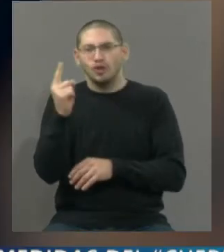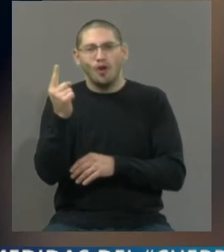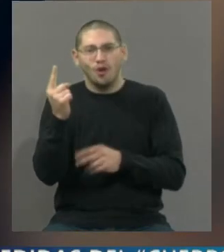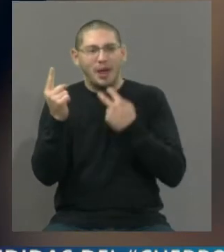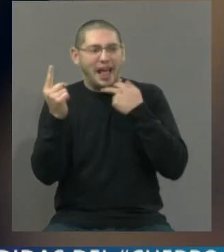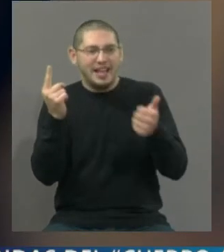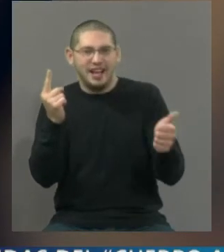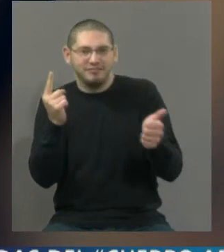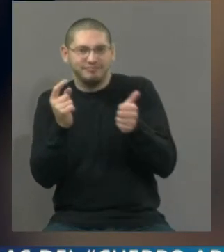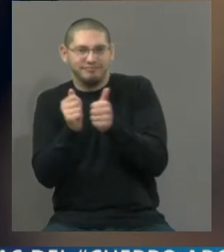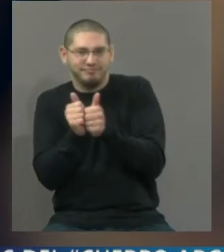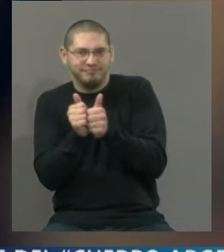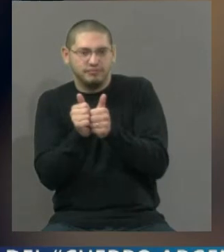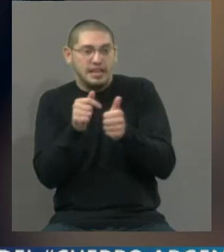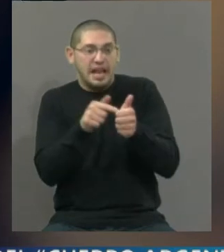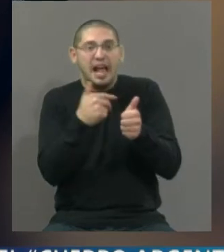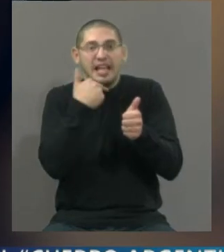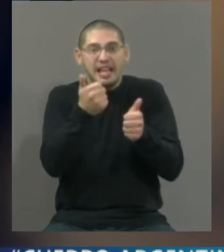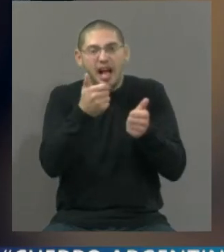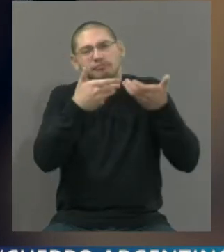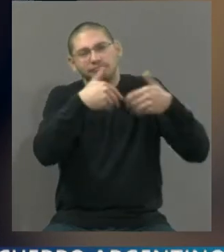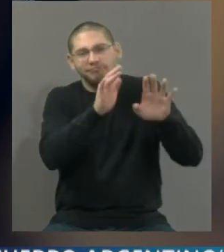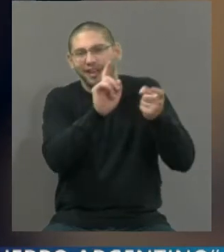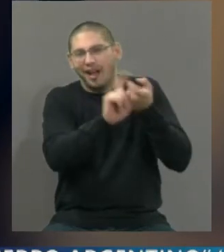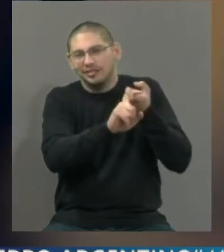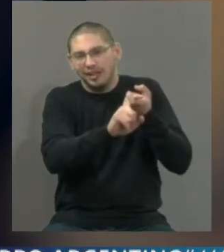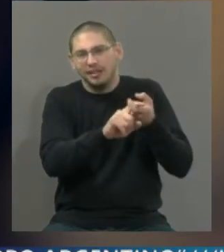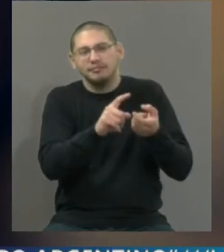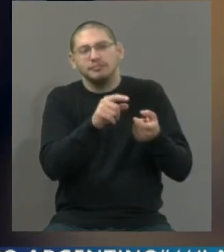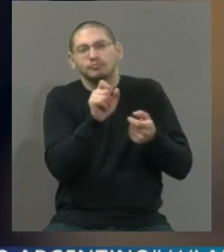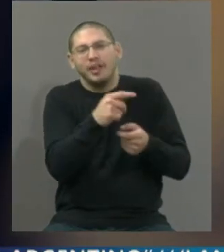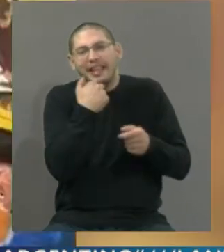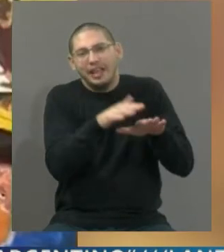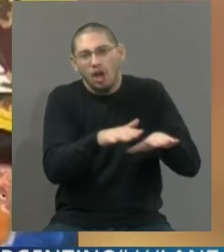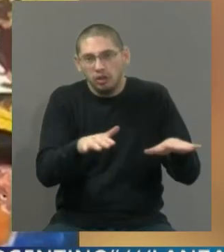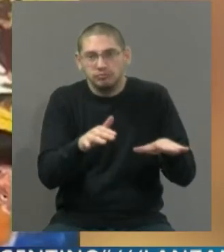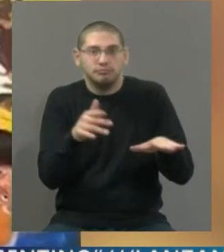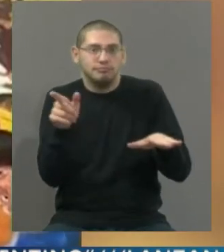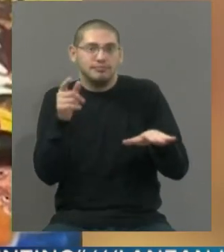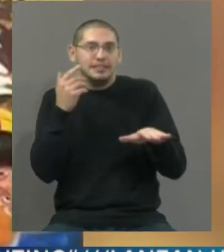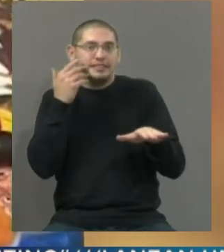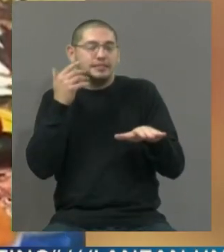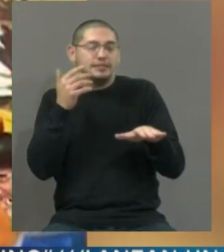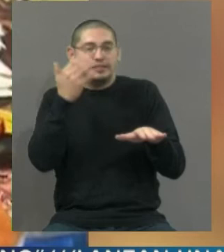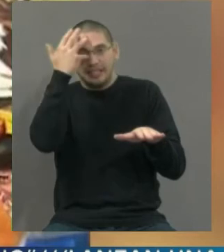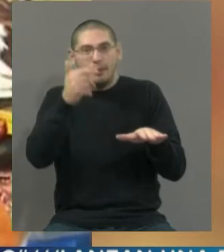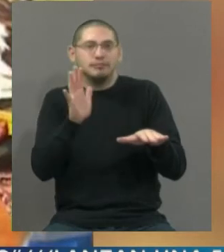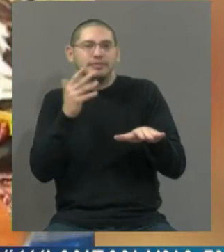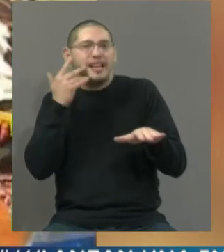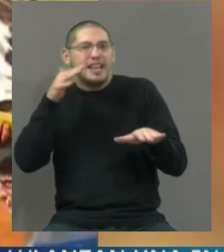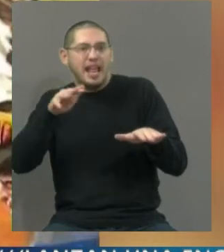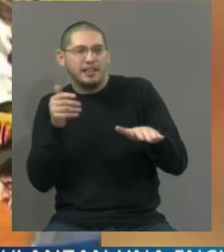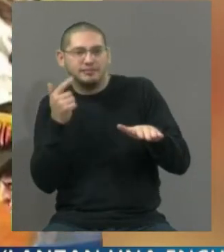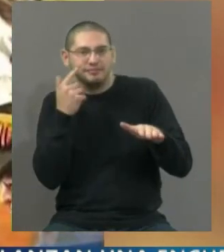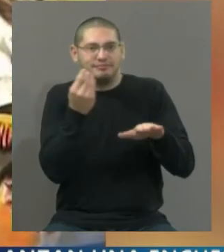hija, y bueno, después su hija se va a casar y vive con sus nietas también. Entonces, creo que es un